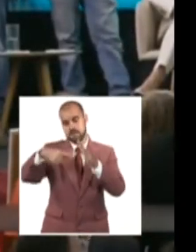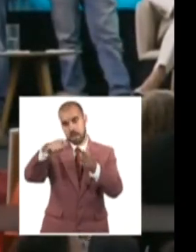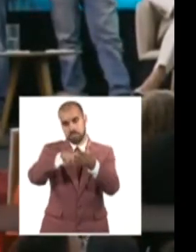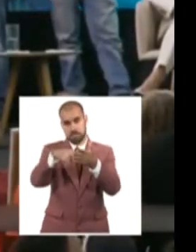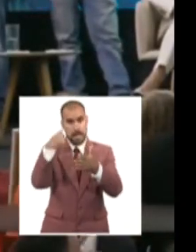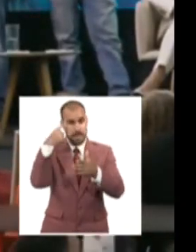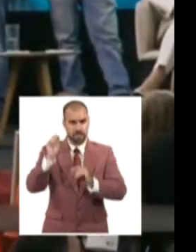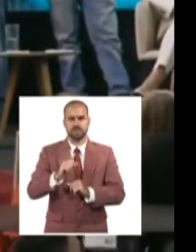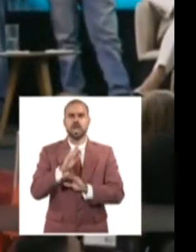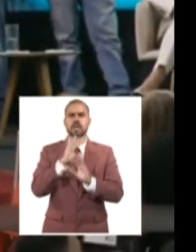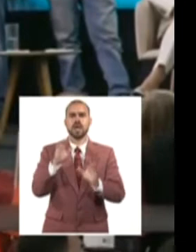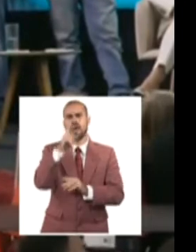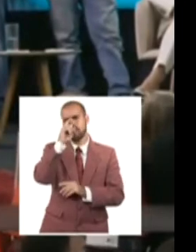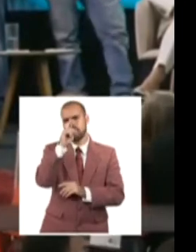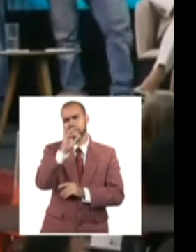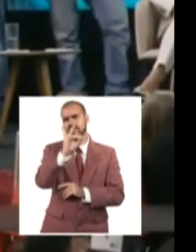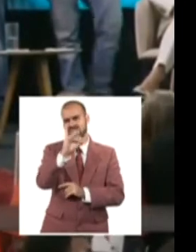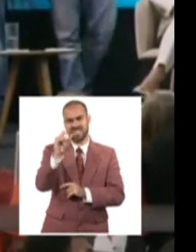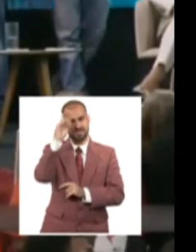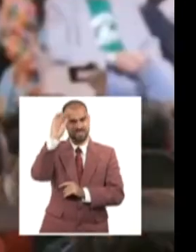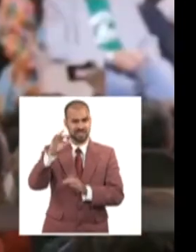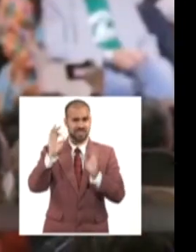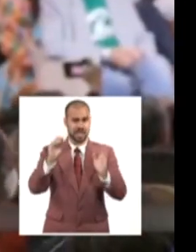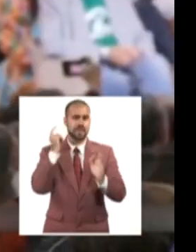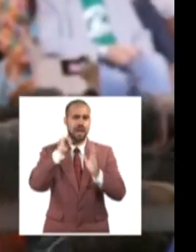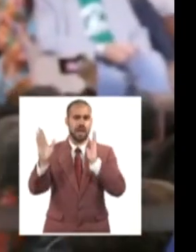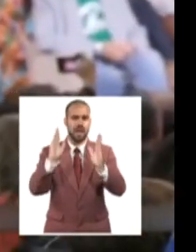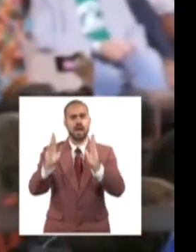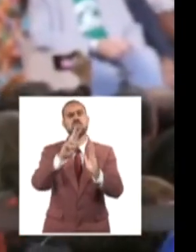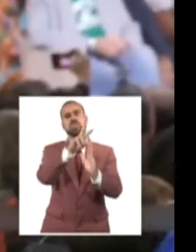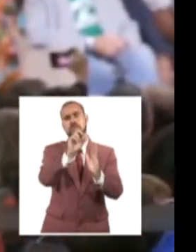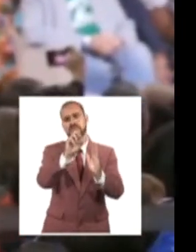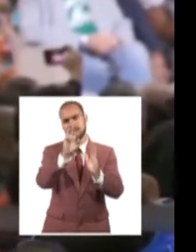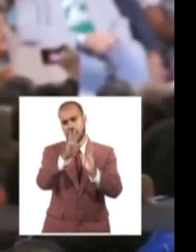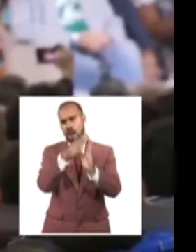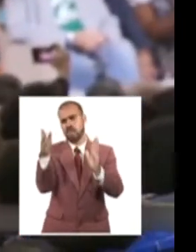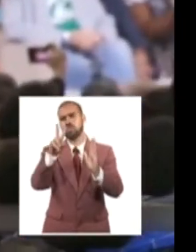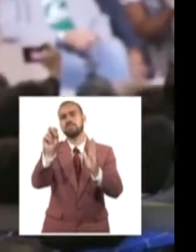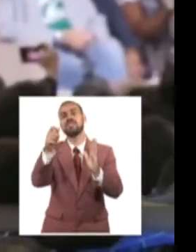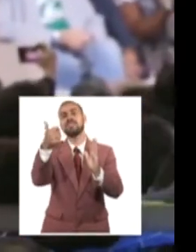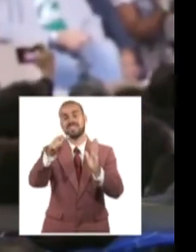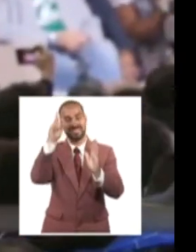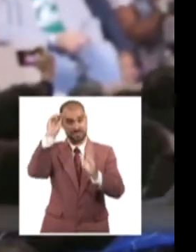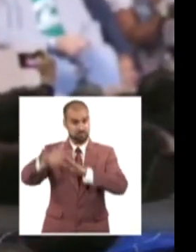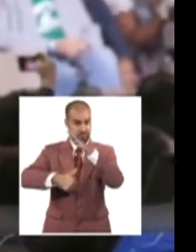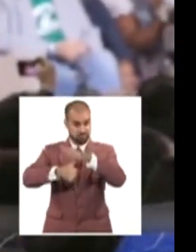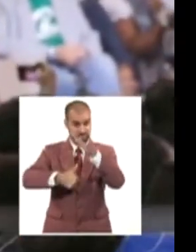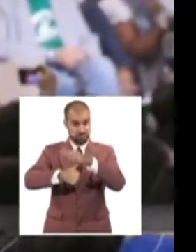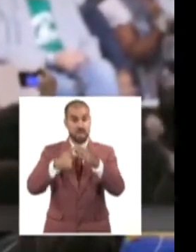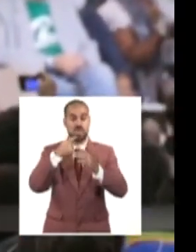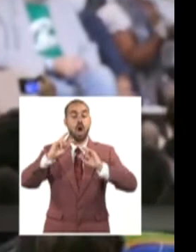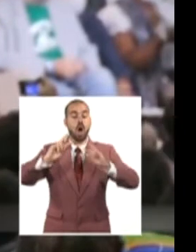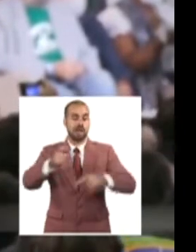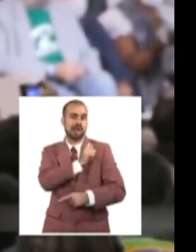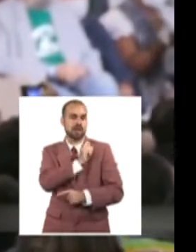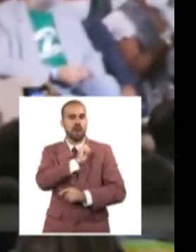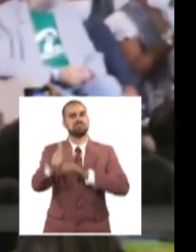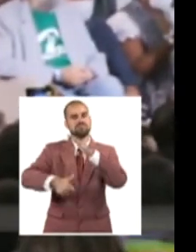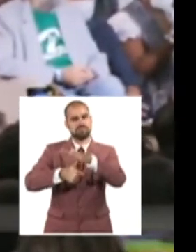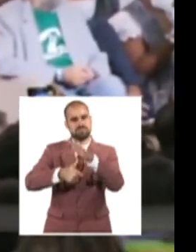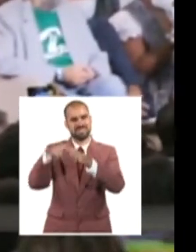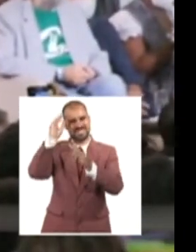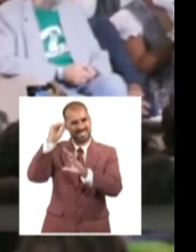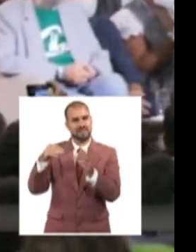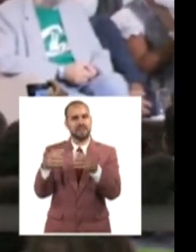gobernó brasil entre 2003 y 2010 aspira a volver a la presidencia de brasil al frente del partido de los trabajadores para